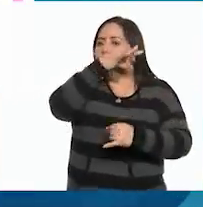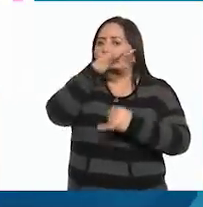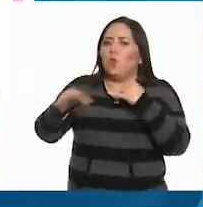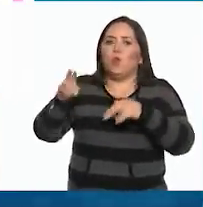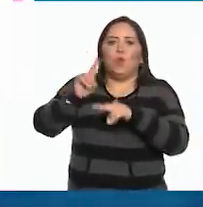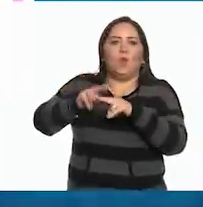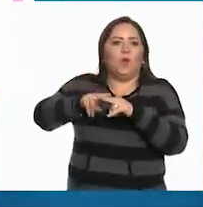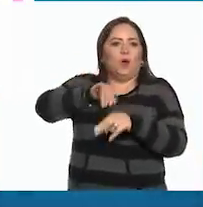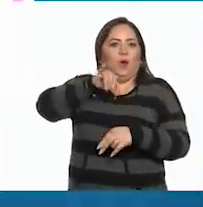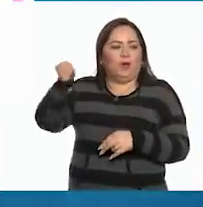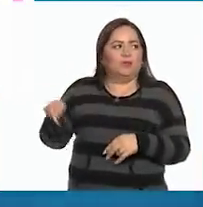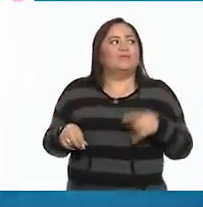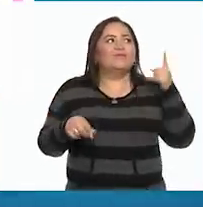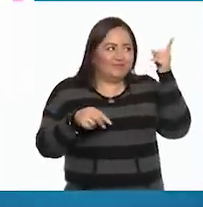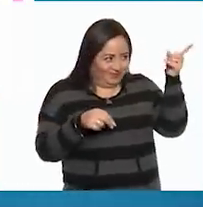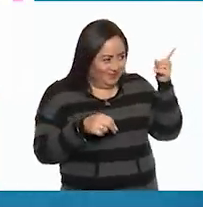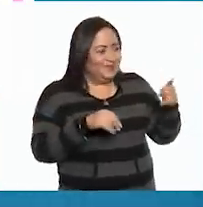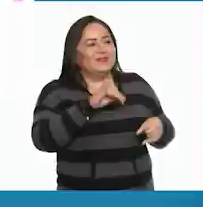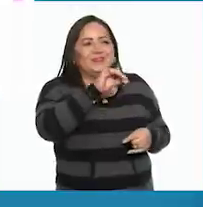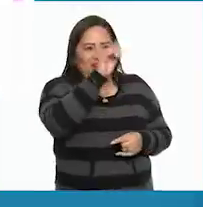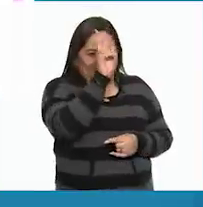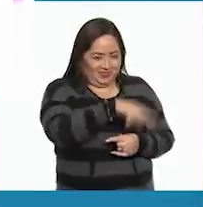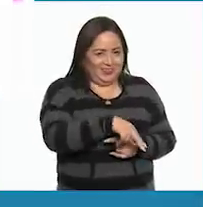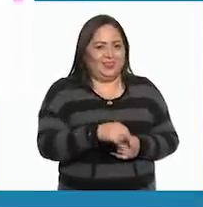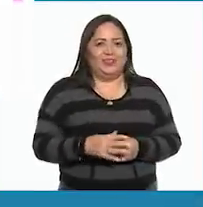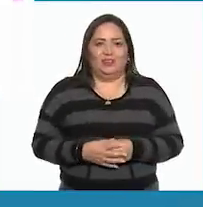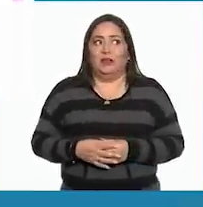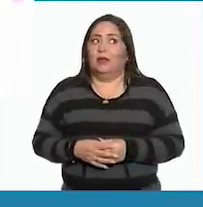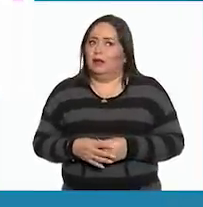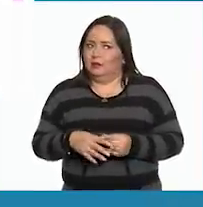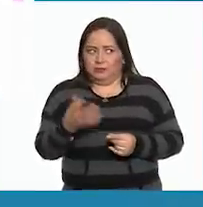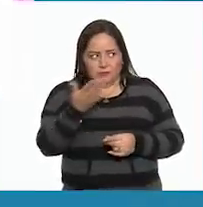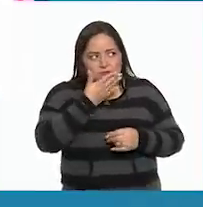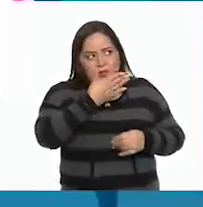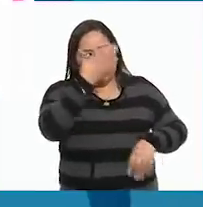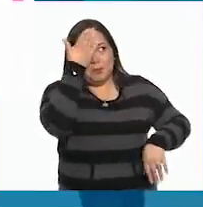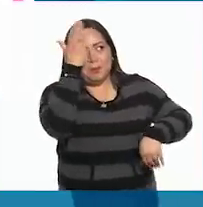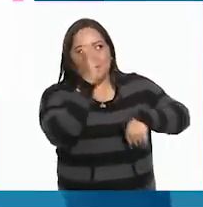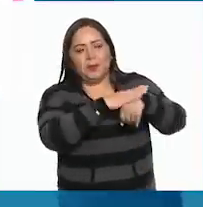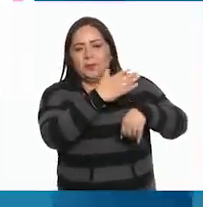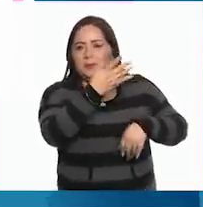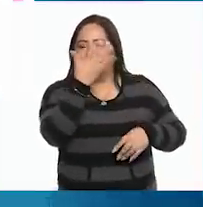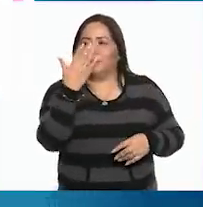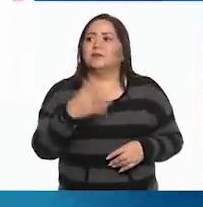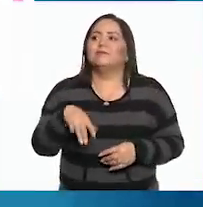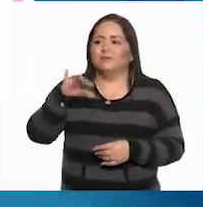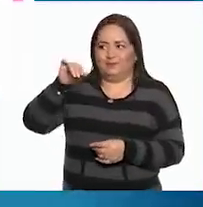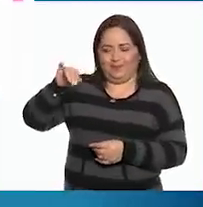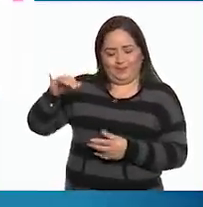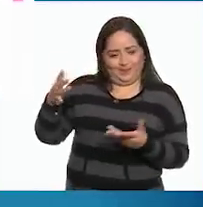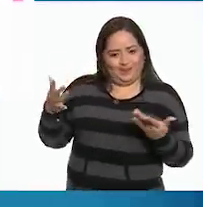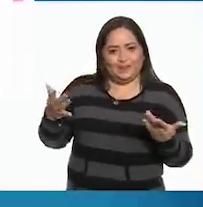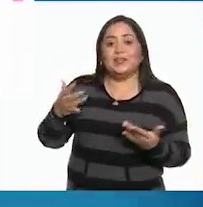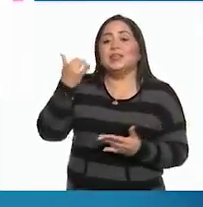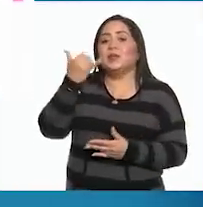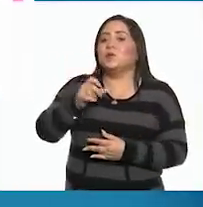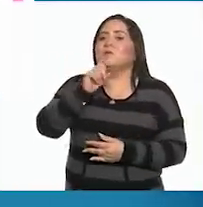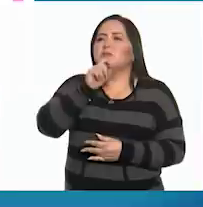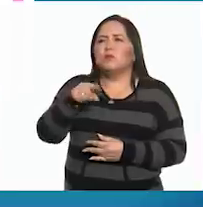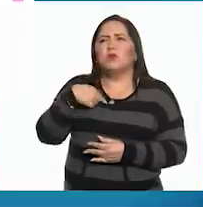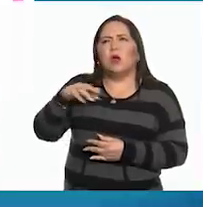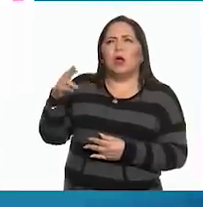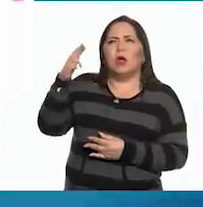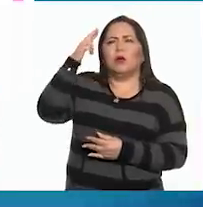último asiento. ¡Sí, cierto, Don Leopoldo! ¡Ay, qué buena memoria tiene! Así es, Cupertino. Y también me